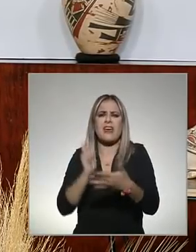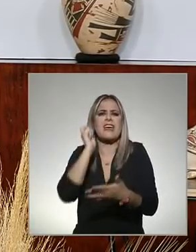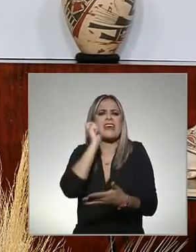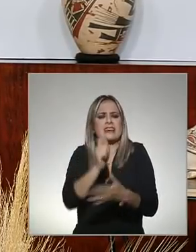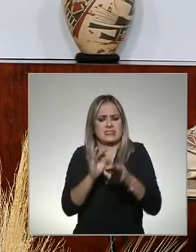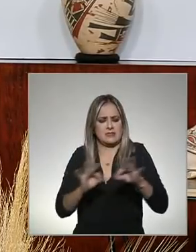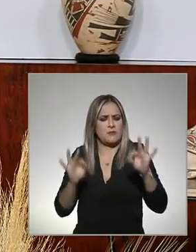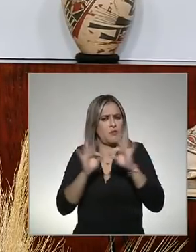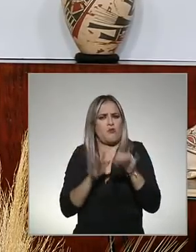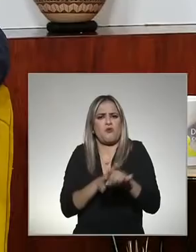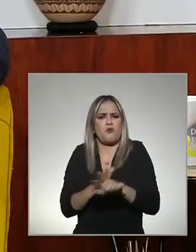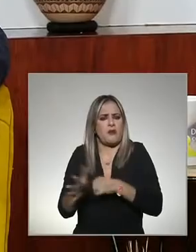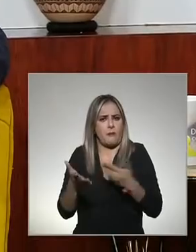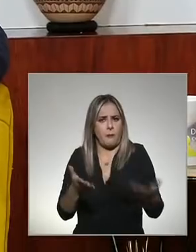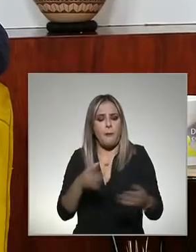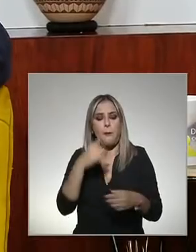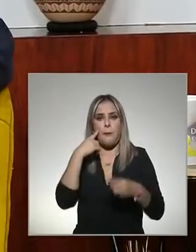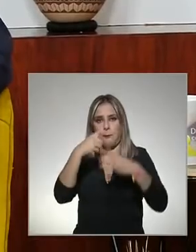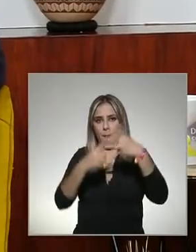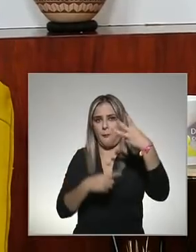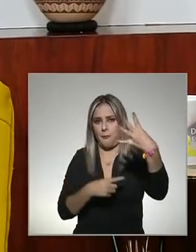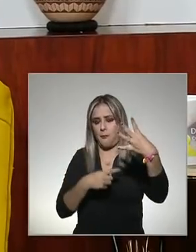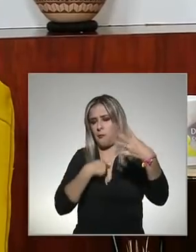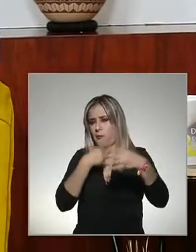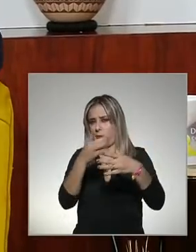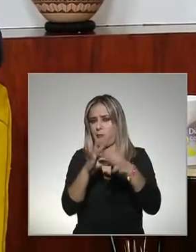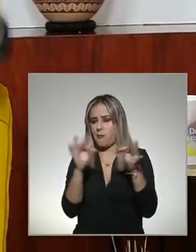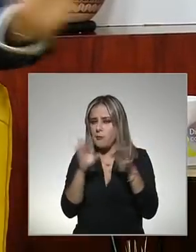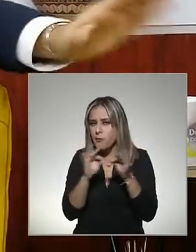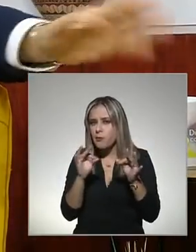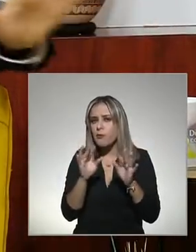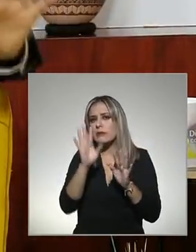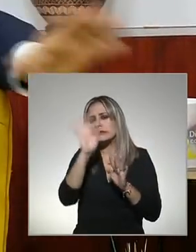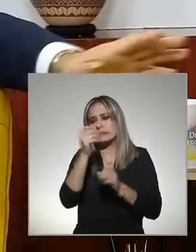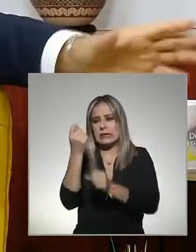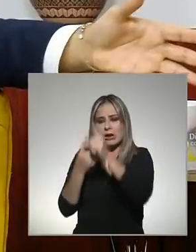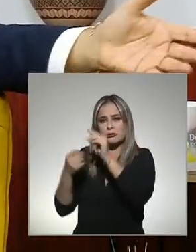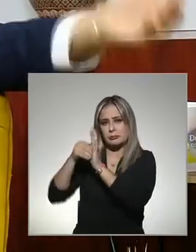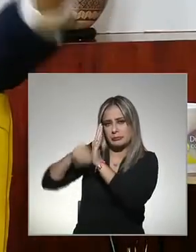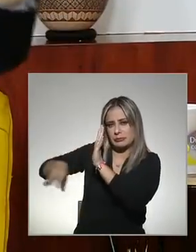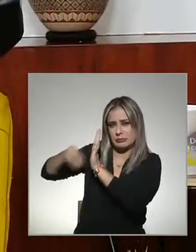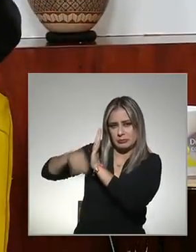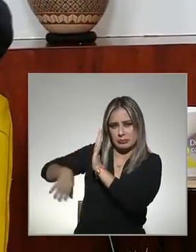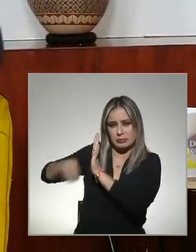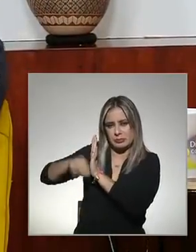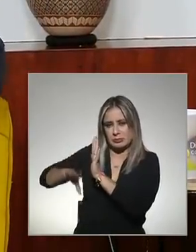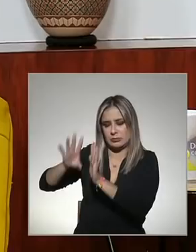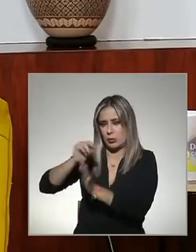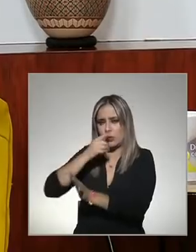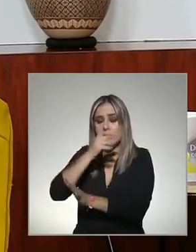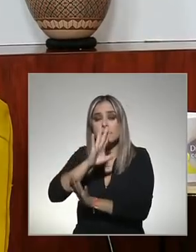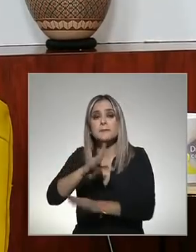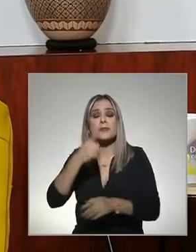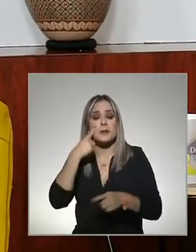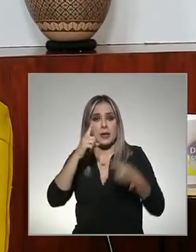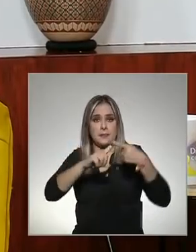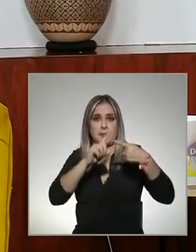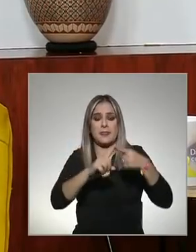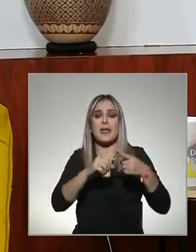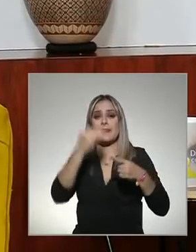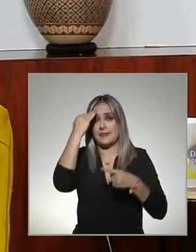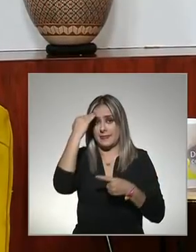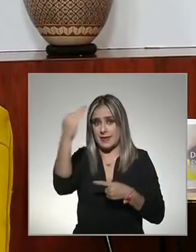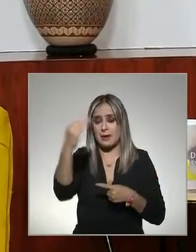que debería ¿Puedo, tener? Puedo mencionar tres o cuatro y probablemente omita algunos muy trascendentes, pero vamos a hablar. El tiempo